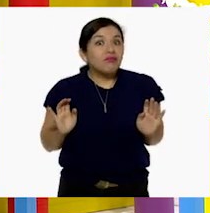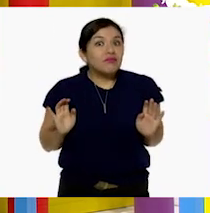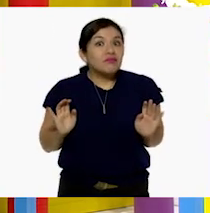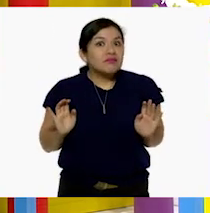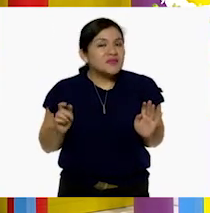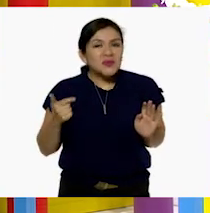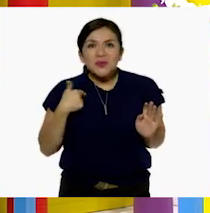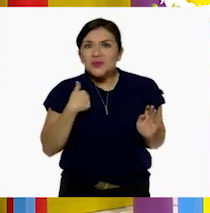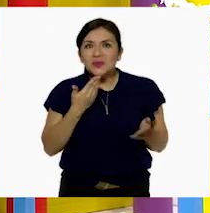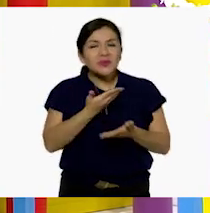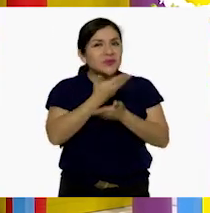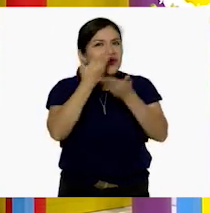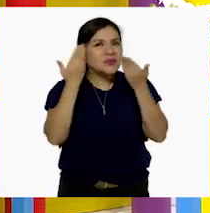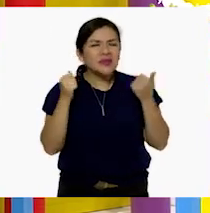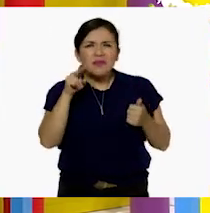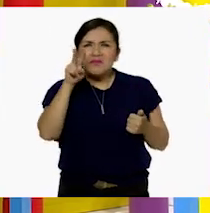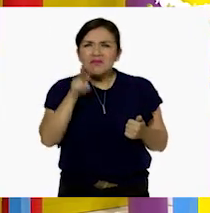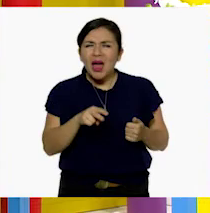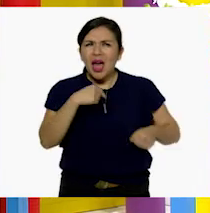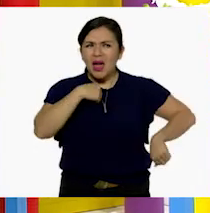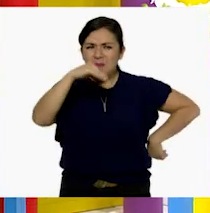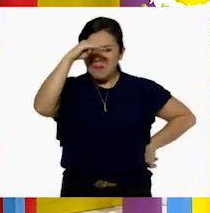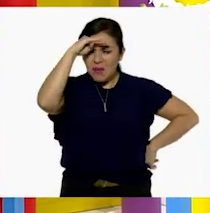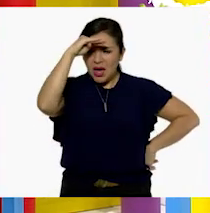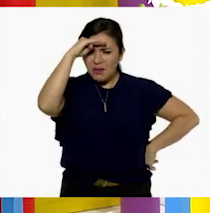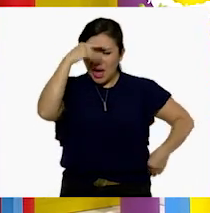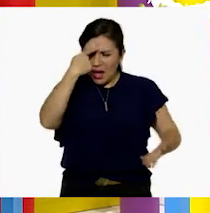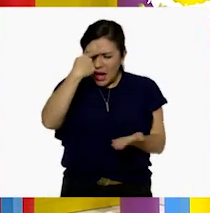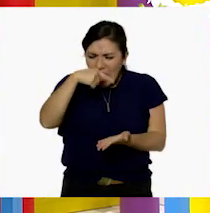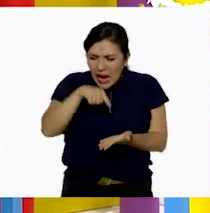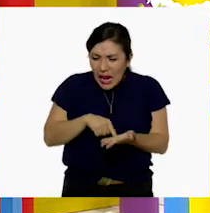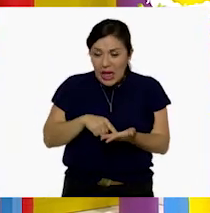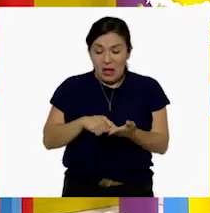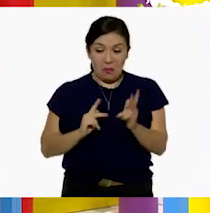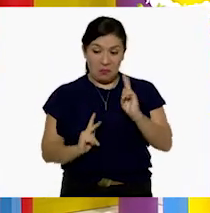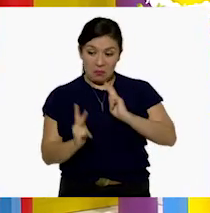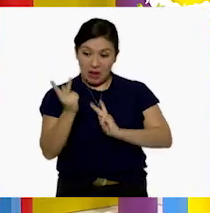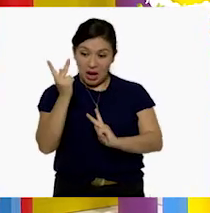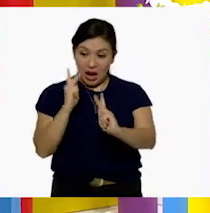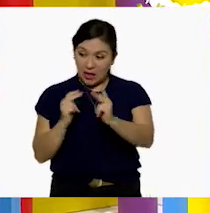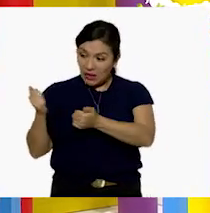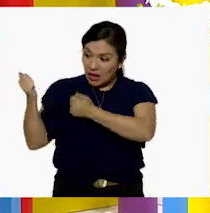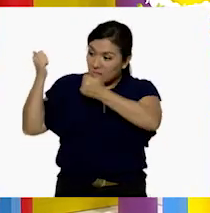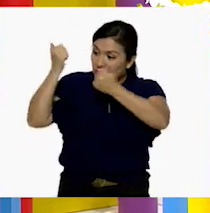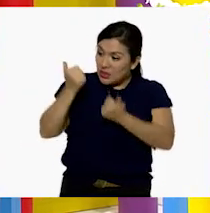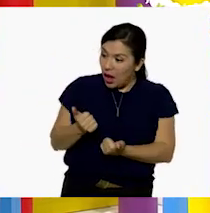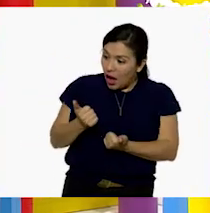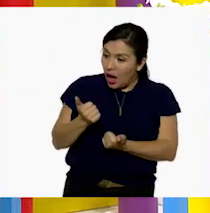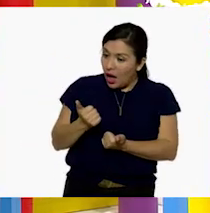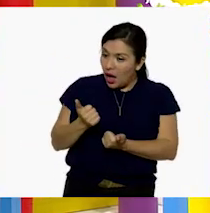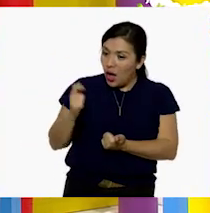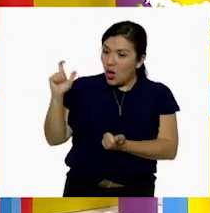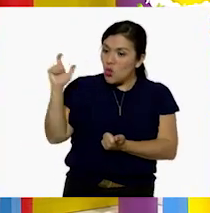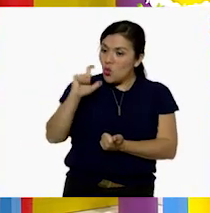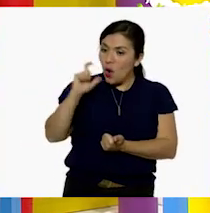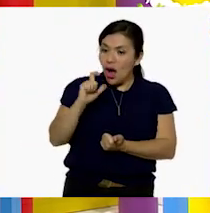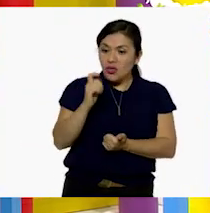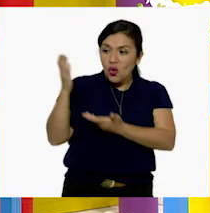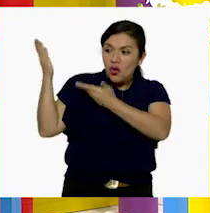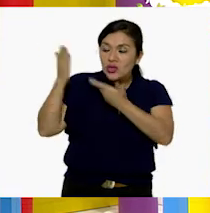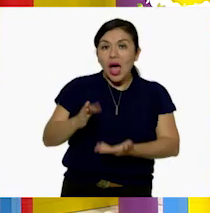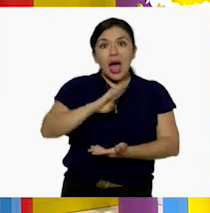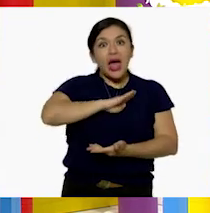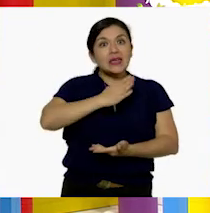No sé, maestra. La verdad es que yo creo que las plantas las trajeron cuando la conquista española a